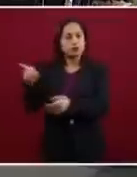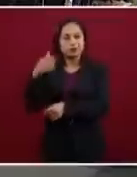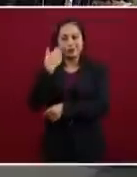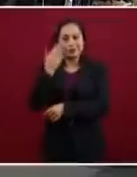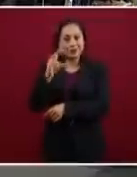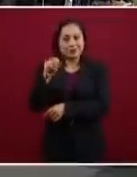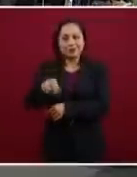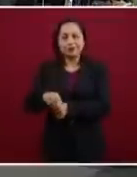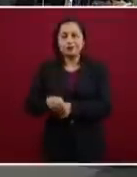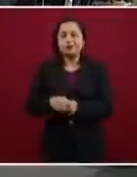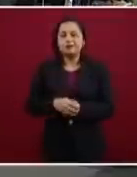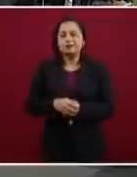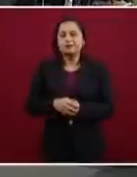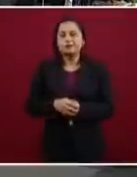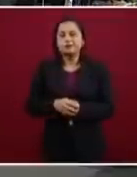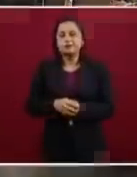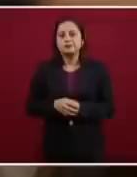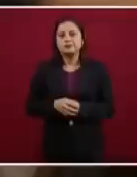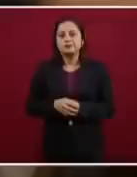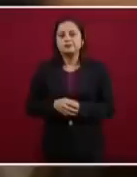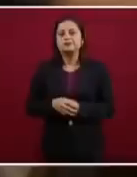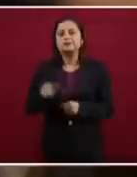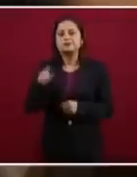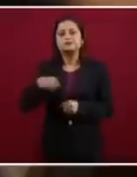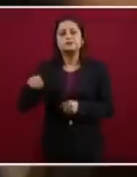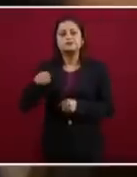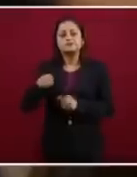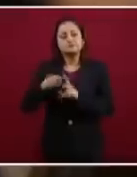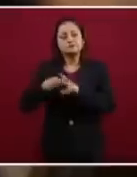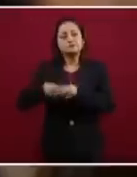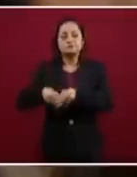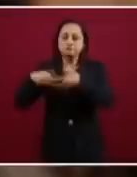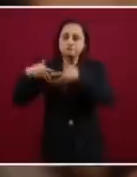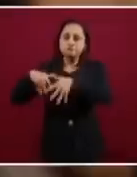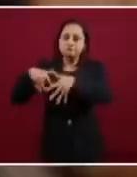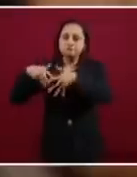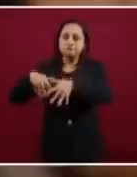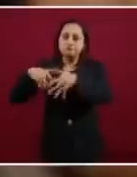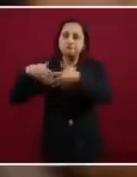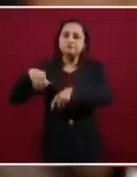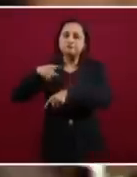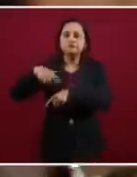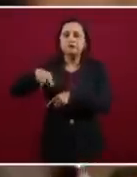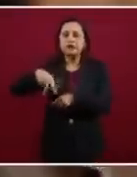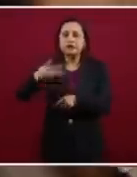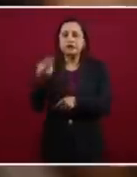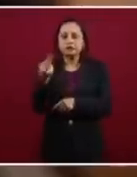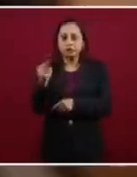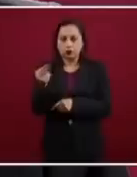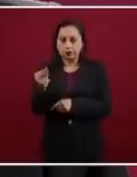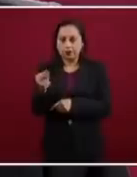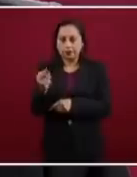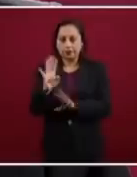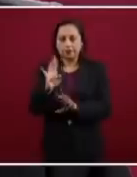por darse la manifestación de impacto ambiental para el día 13 de noviembre ese es uno el otro que está